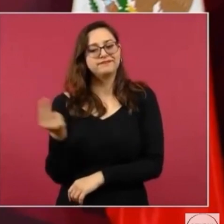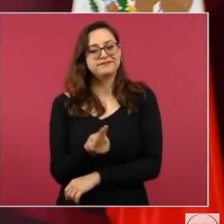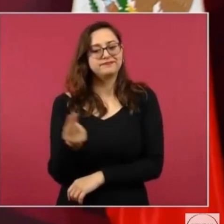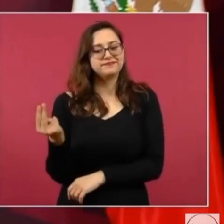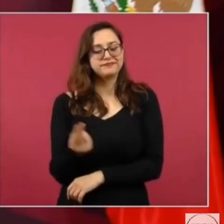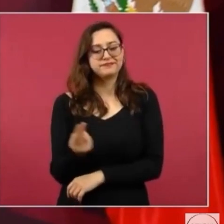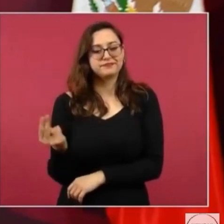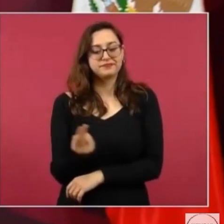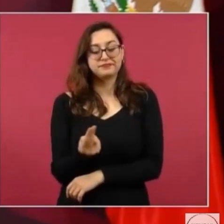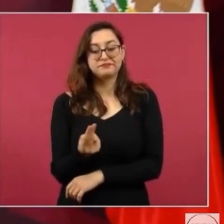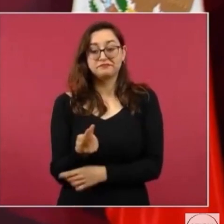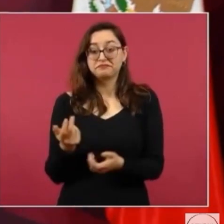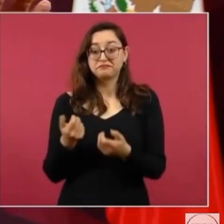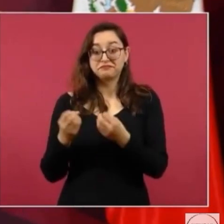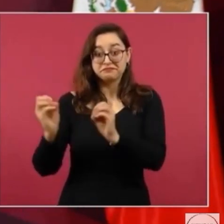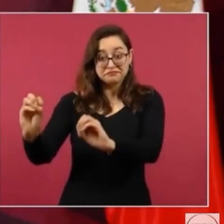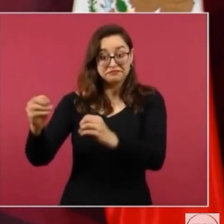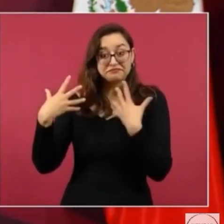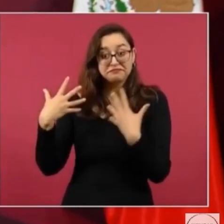Si no,